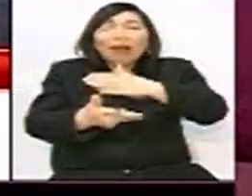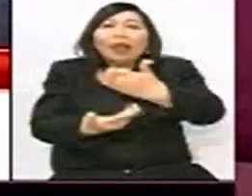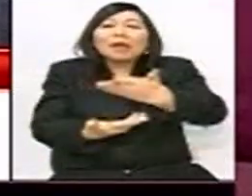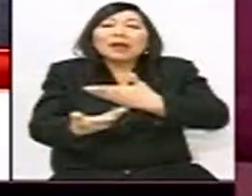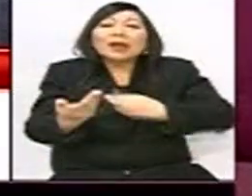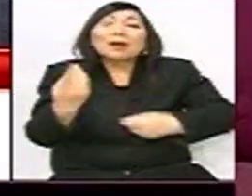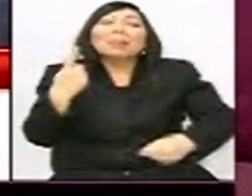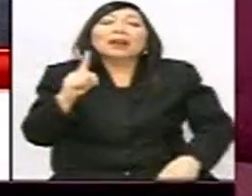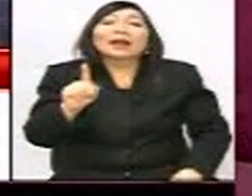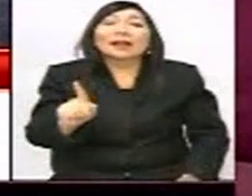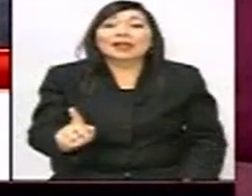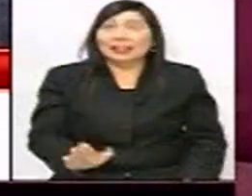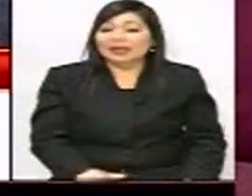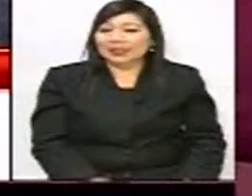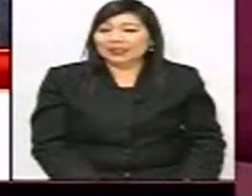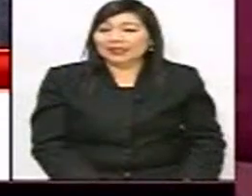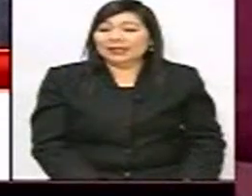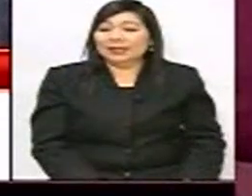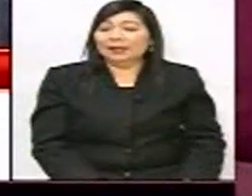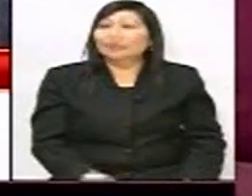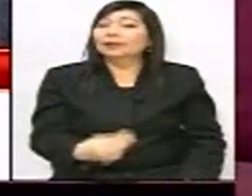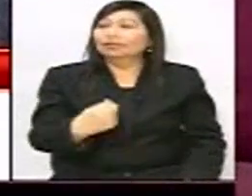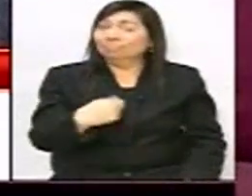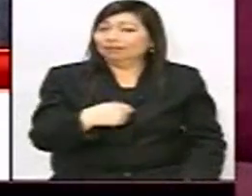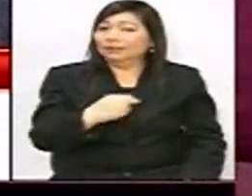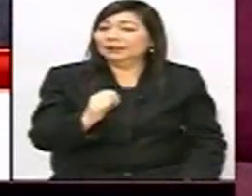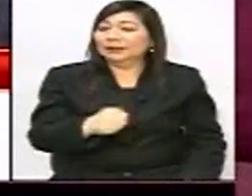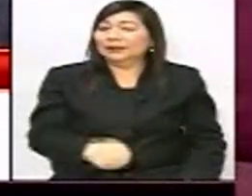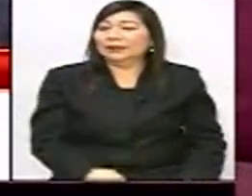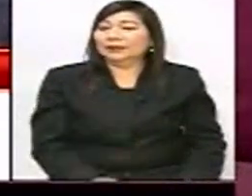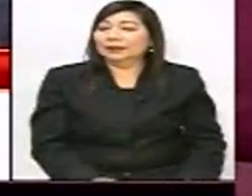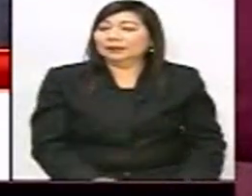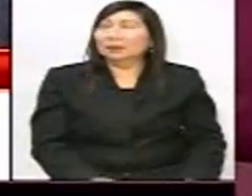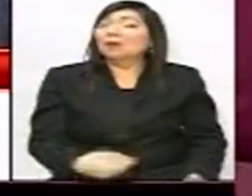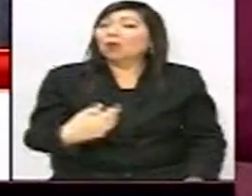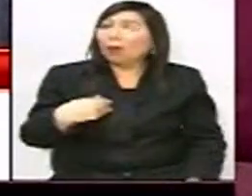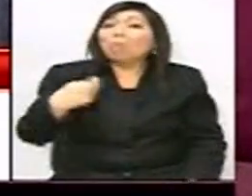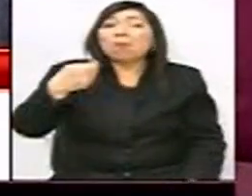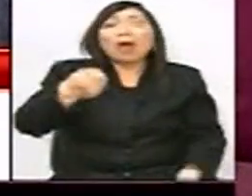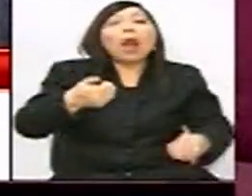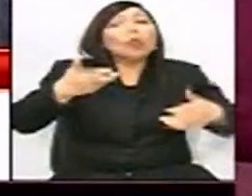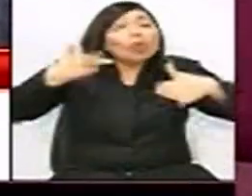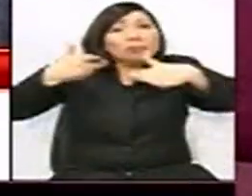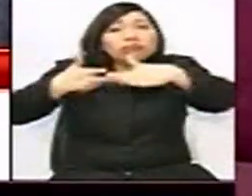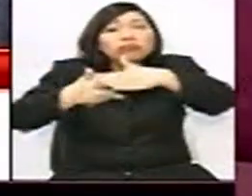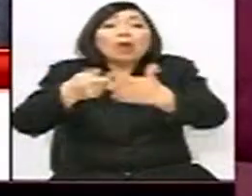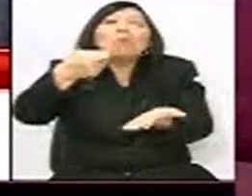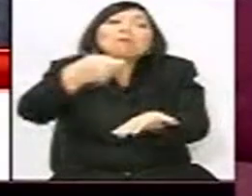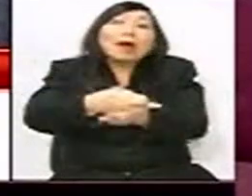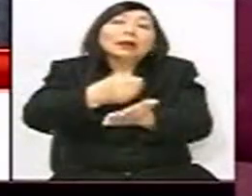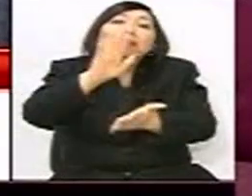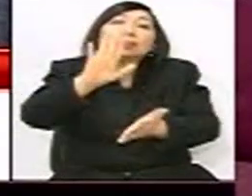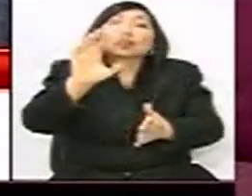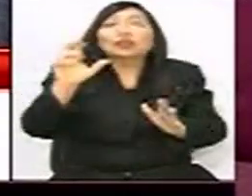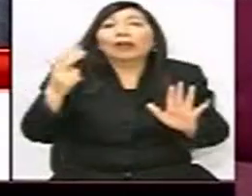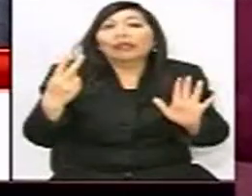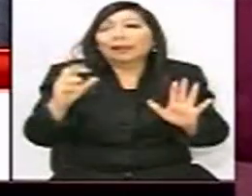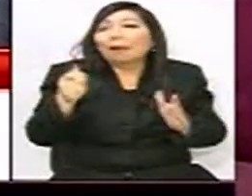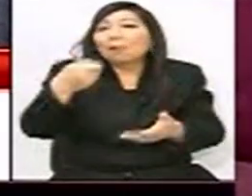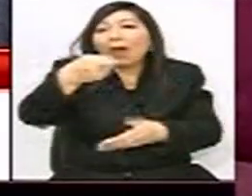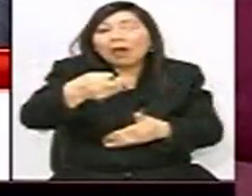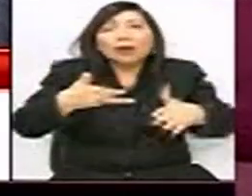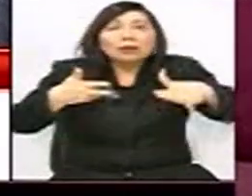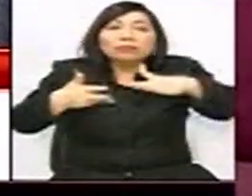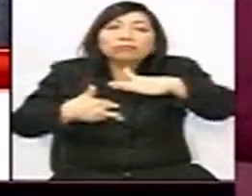negocio redondo para alguien y nosotros lo seguimos pagando y nadie está haciendo nada,